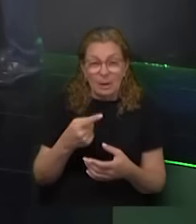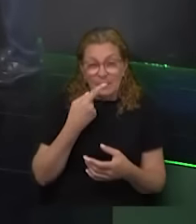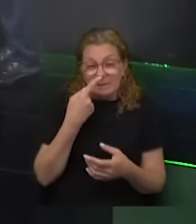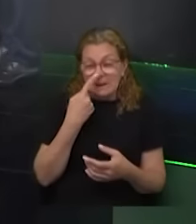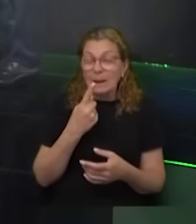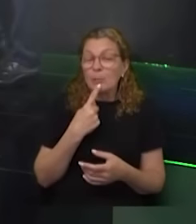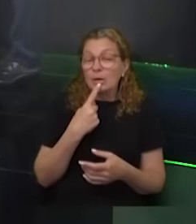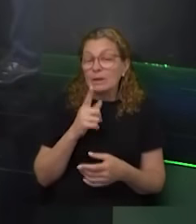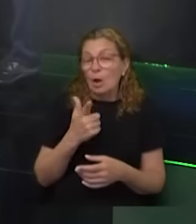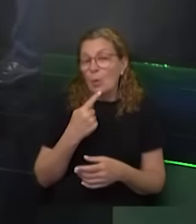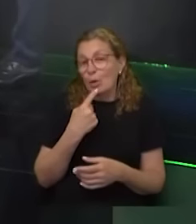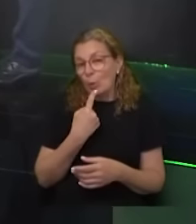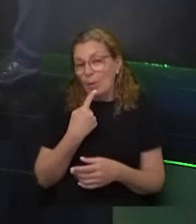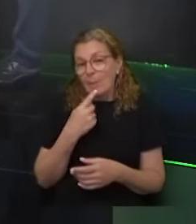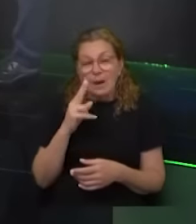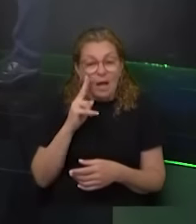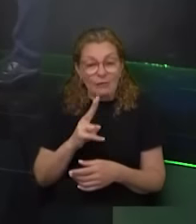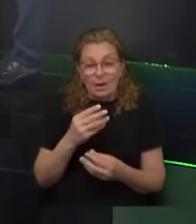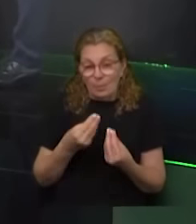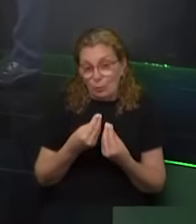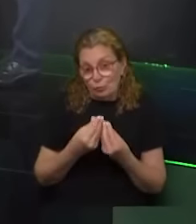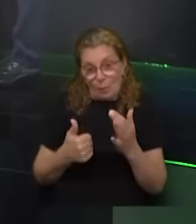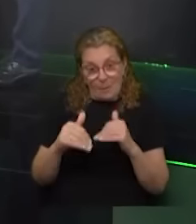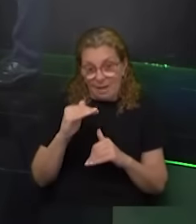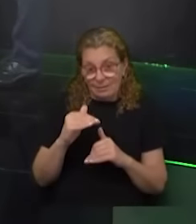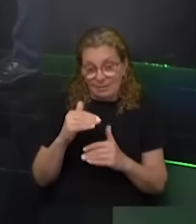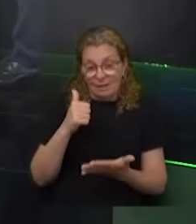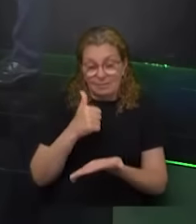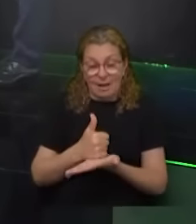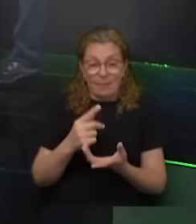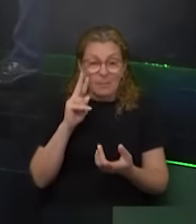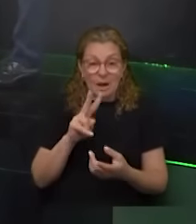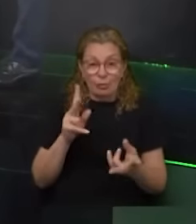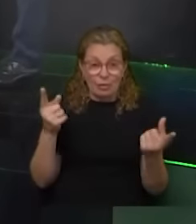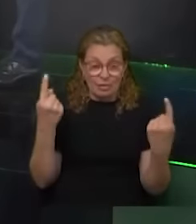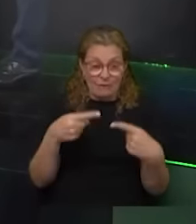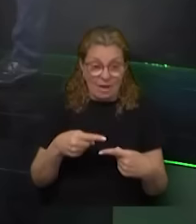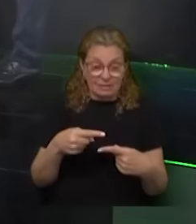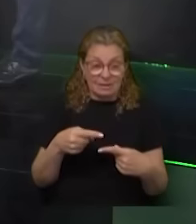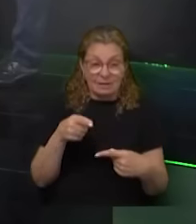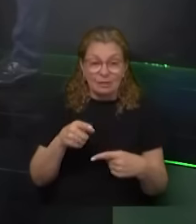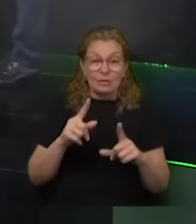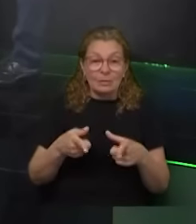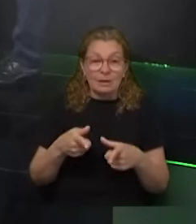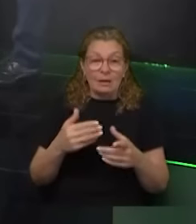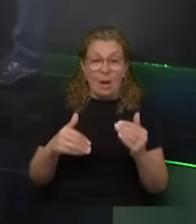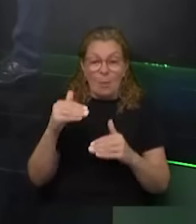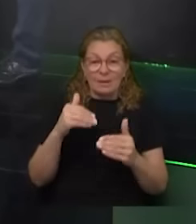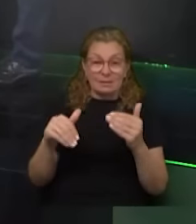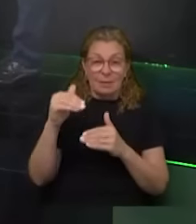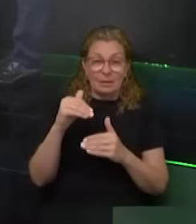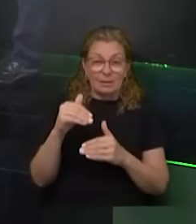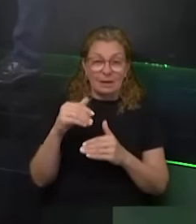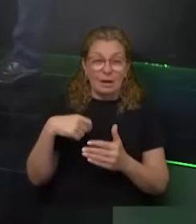en política sin dudas tienen una predisposición mucho mayor a a presenciar el debate y correlacionado con esto a medida que aumenta la clases